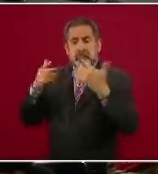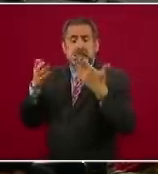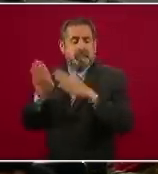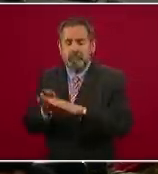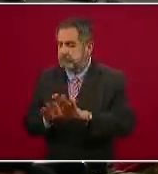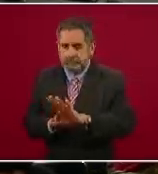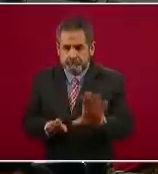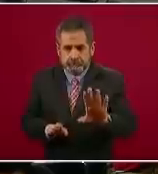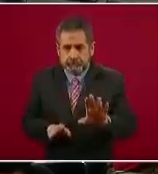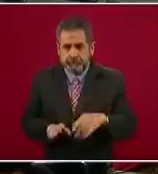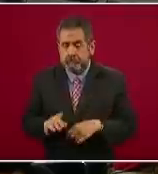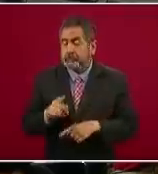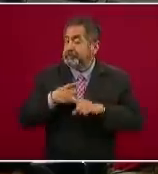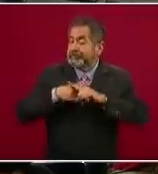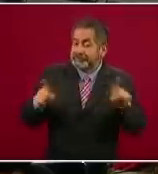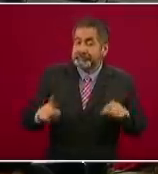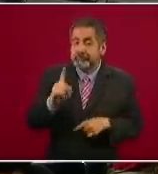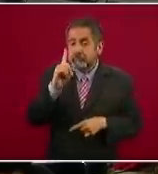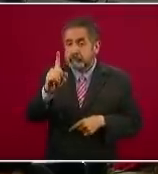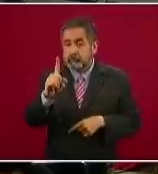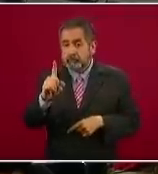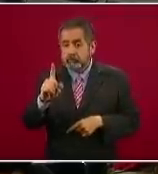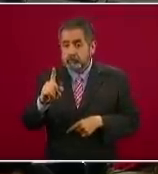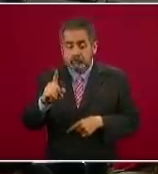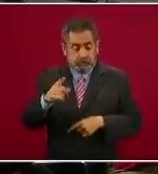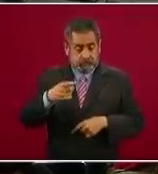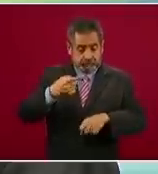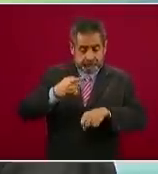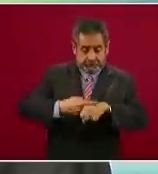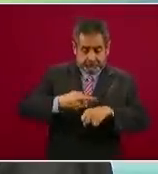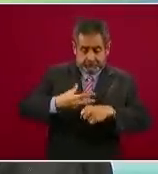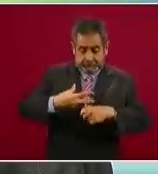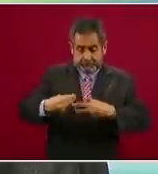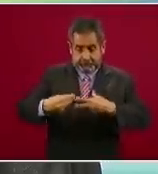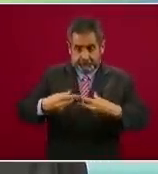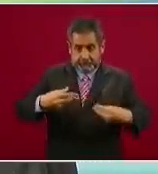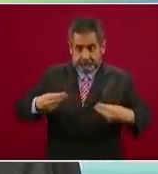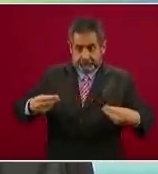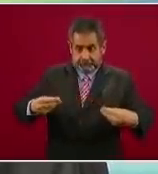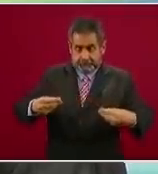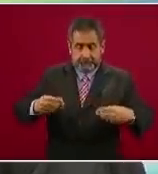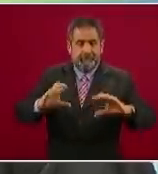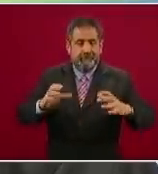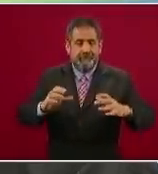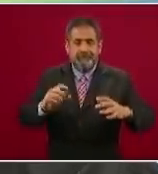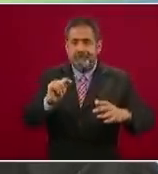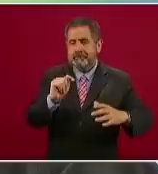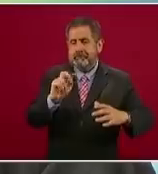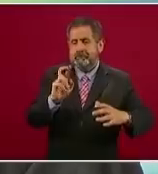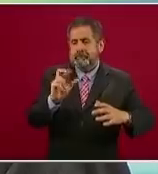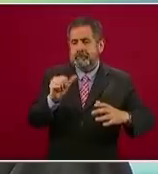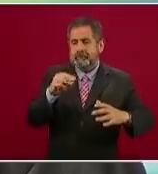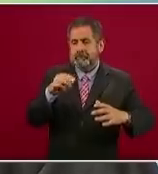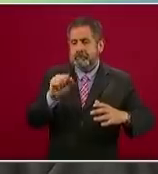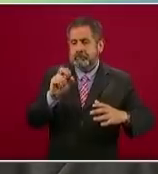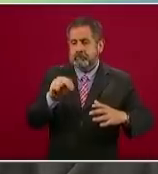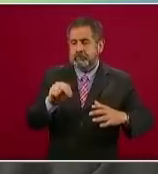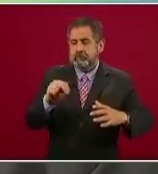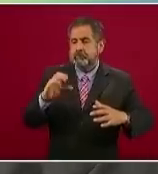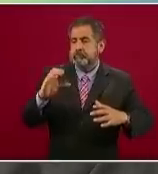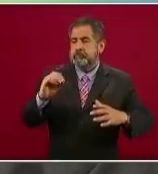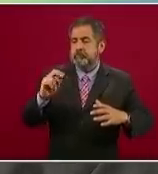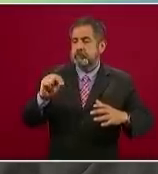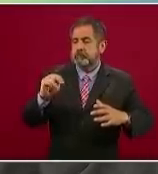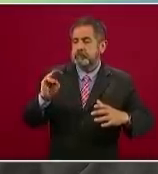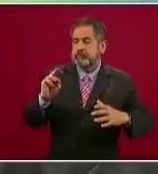excepto en los lugares donde hay transmisión comunitaria. Y por eso se llama transmisión comunitaria, porque ocurre en comunidades. Esto